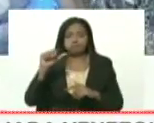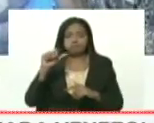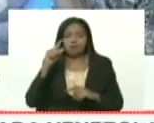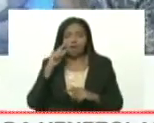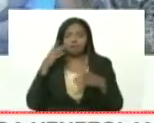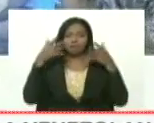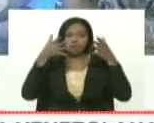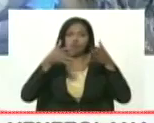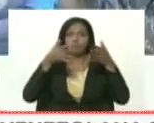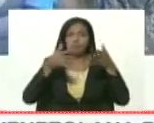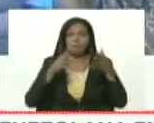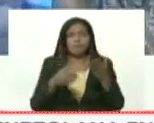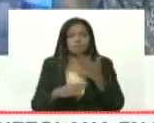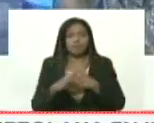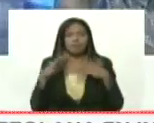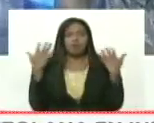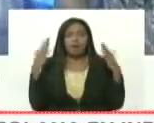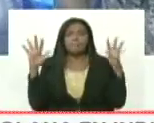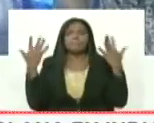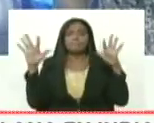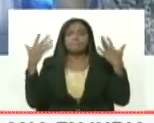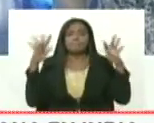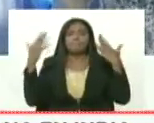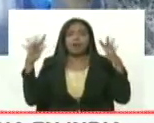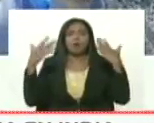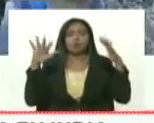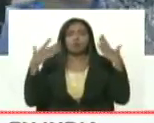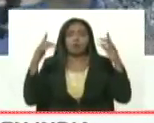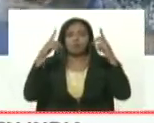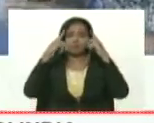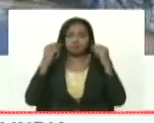en el país. Vamos a darle un aplauso a los profesionales venezolanos.